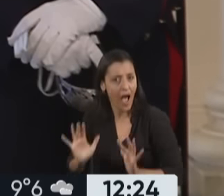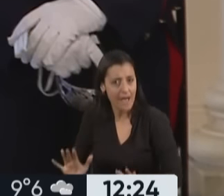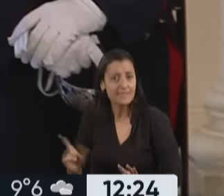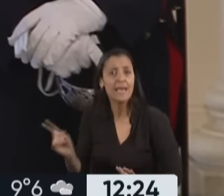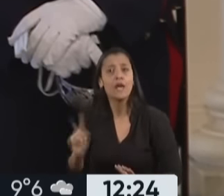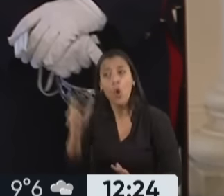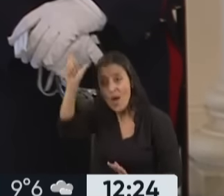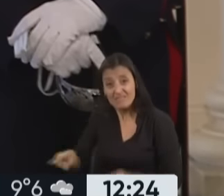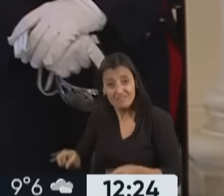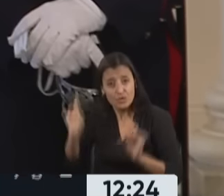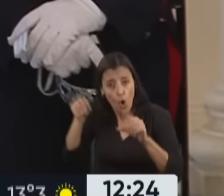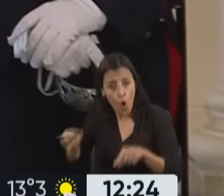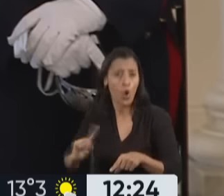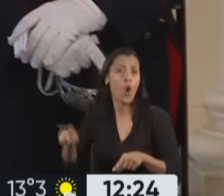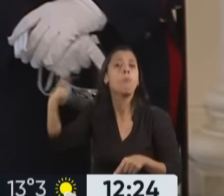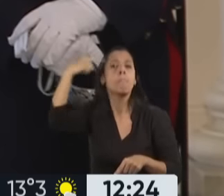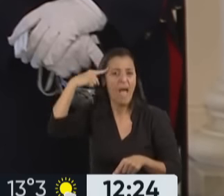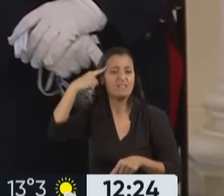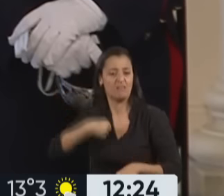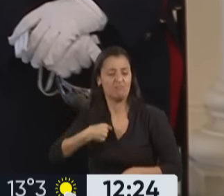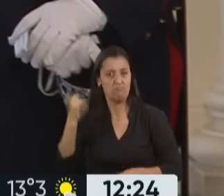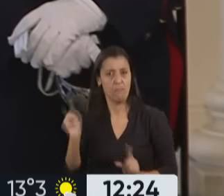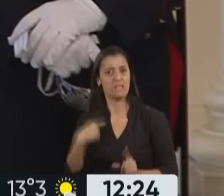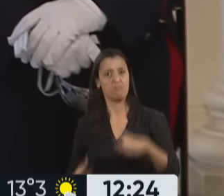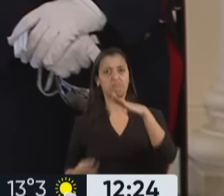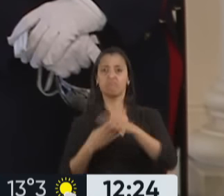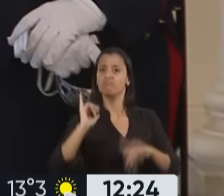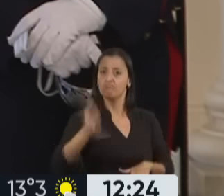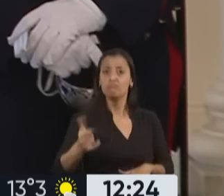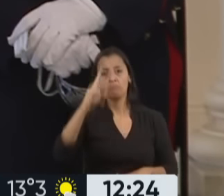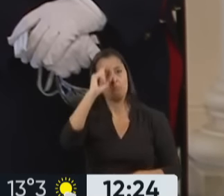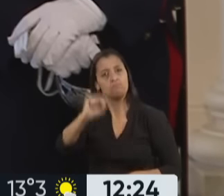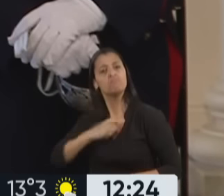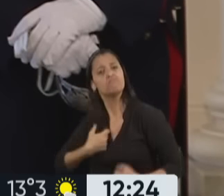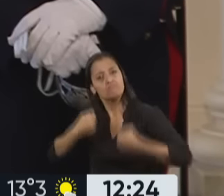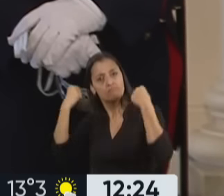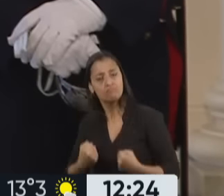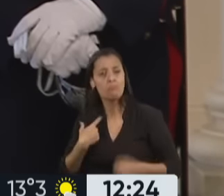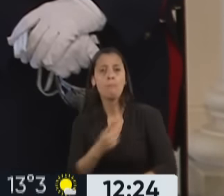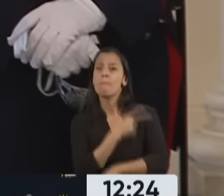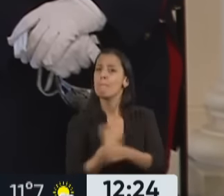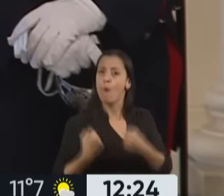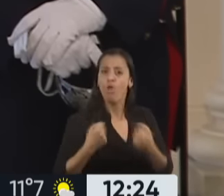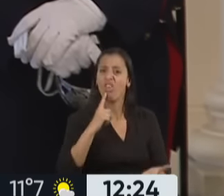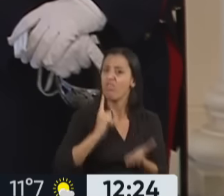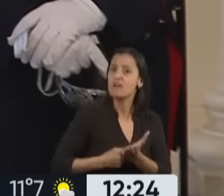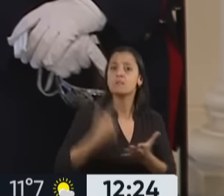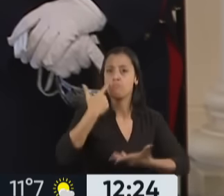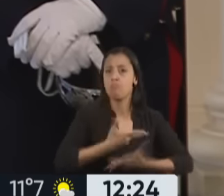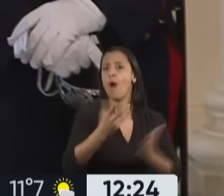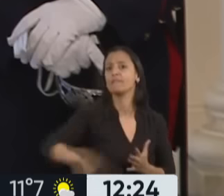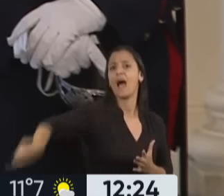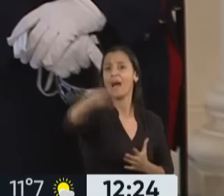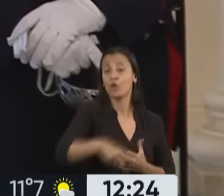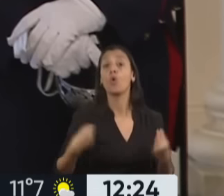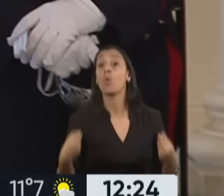solo era, sino que se consideraba un líder. Y tuvo la valentía y el poder de decisión demostrado